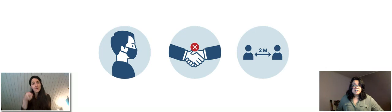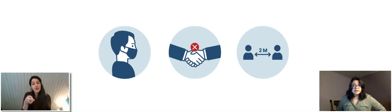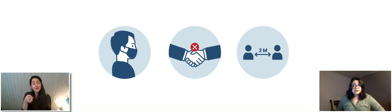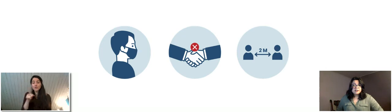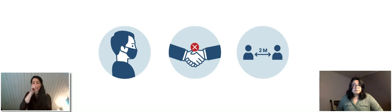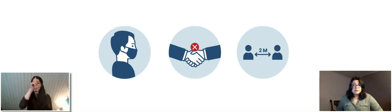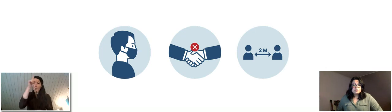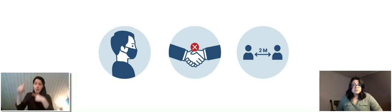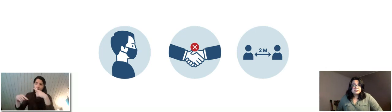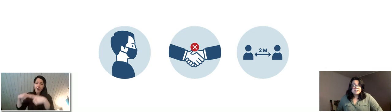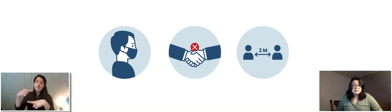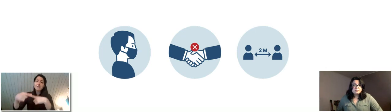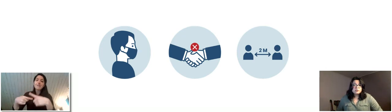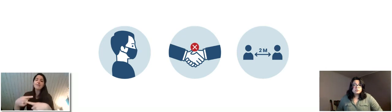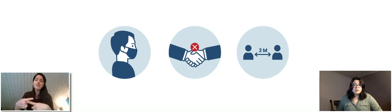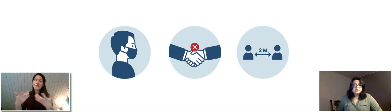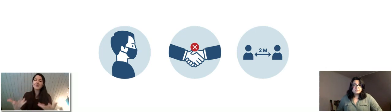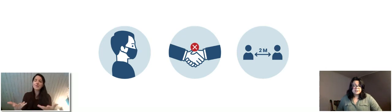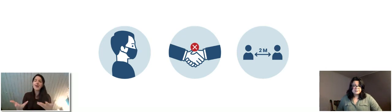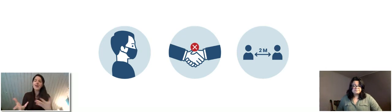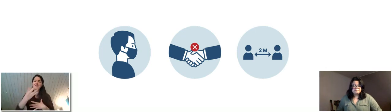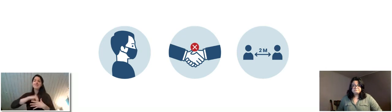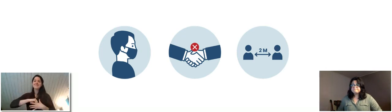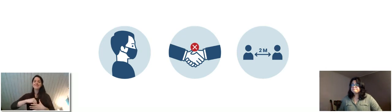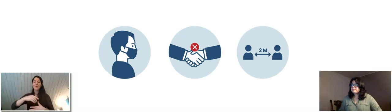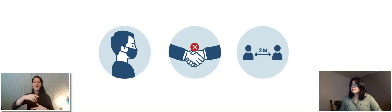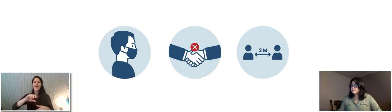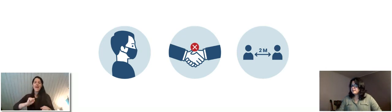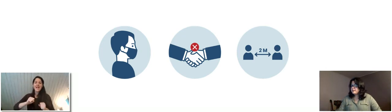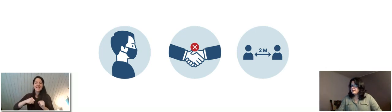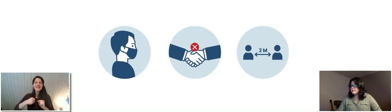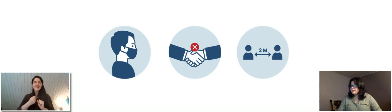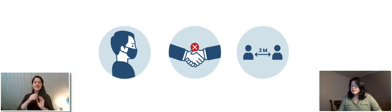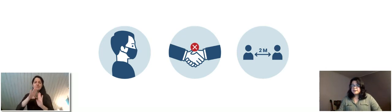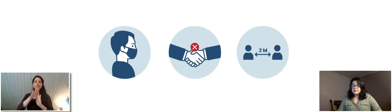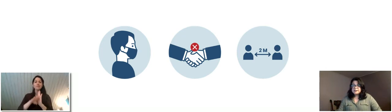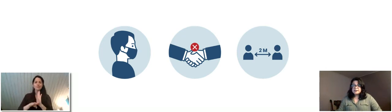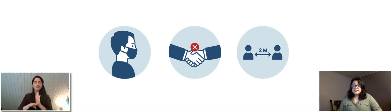tener menos estrés y mayor bienestar.